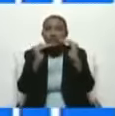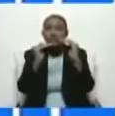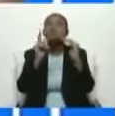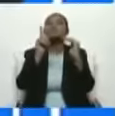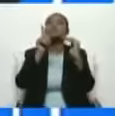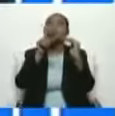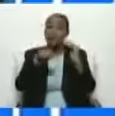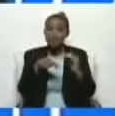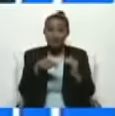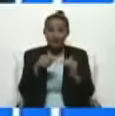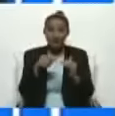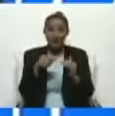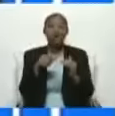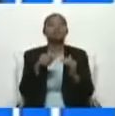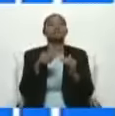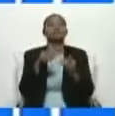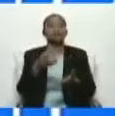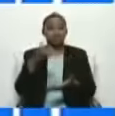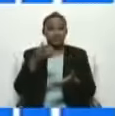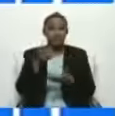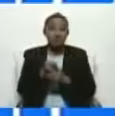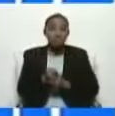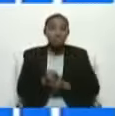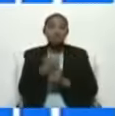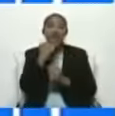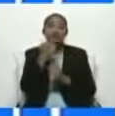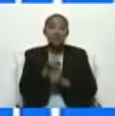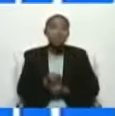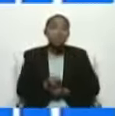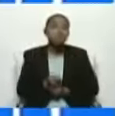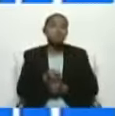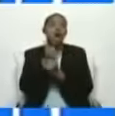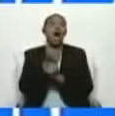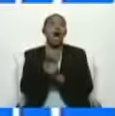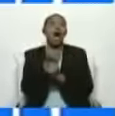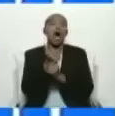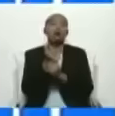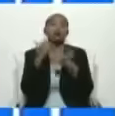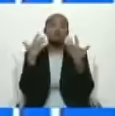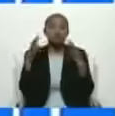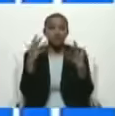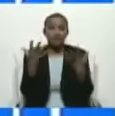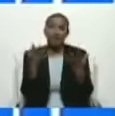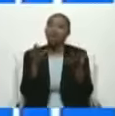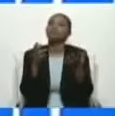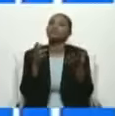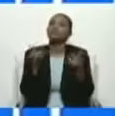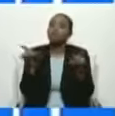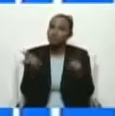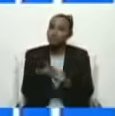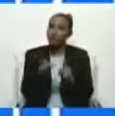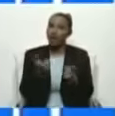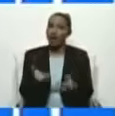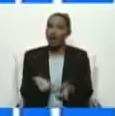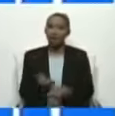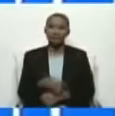las botellas que se le quedaron frías en el 2004 las trataron de destapar ya Piches y Mustia en el año